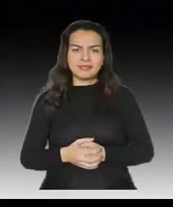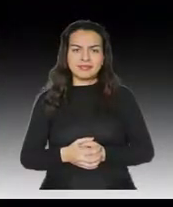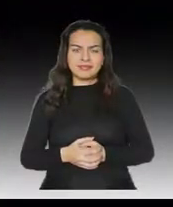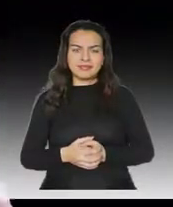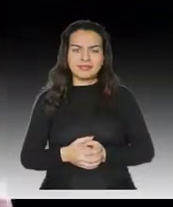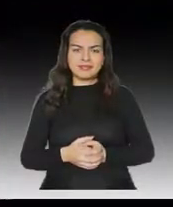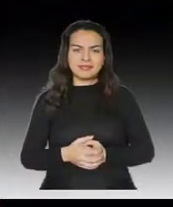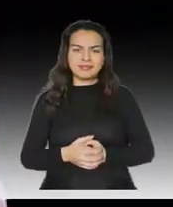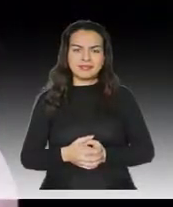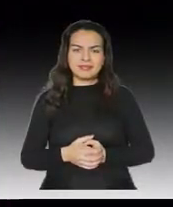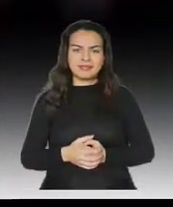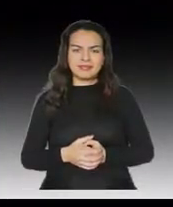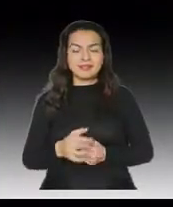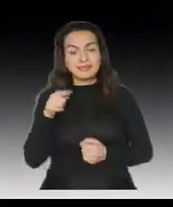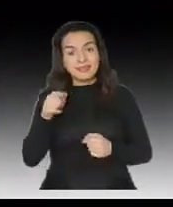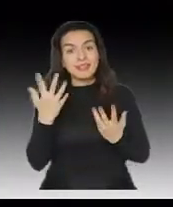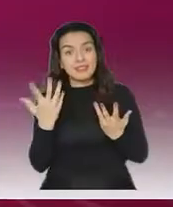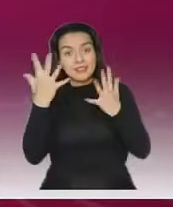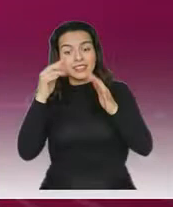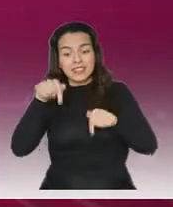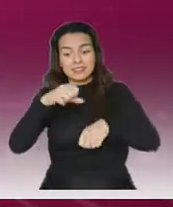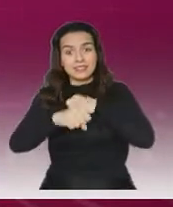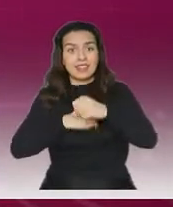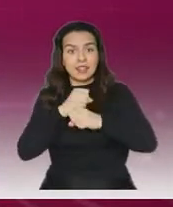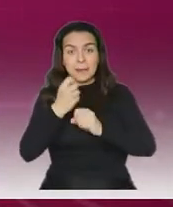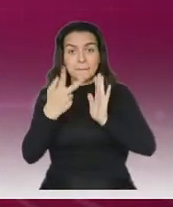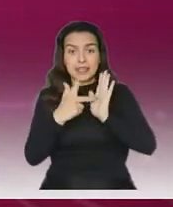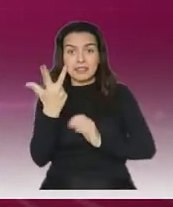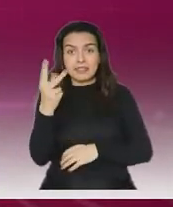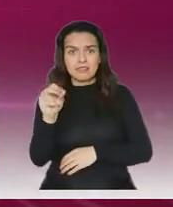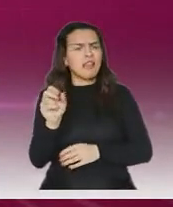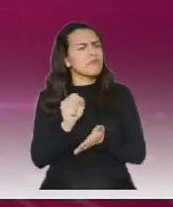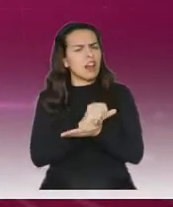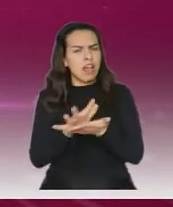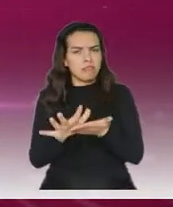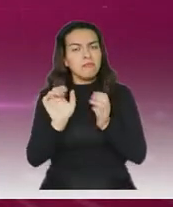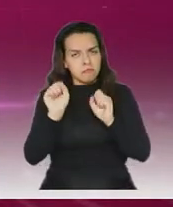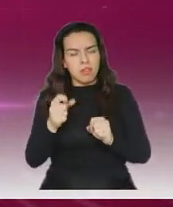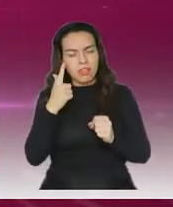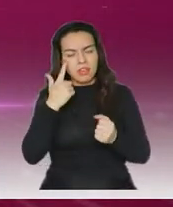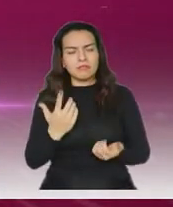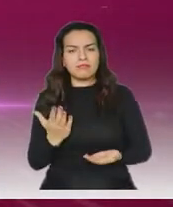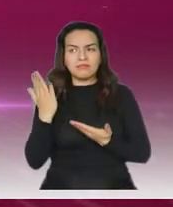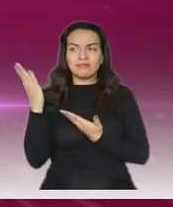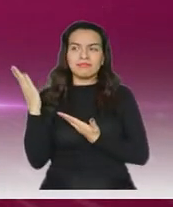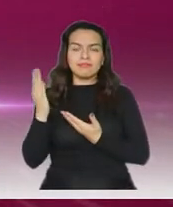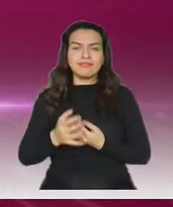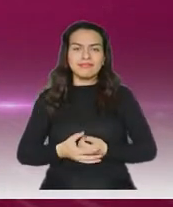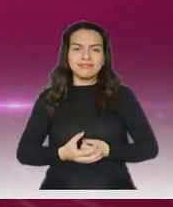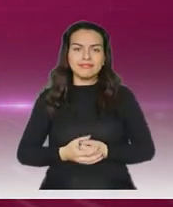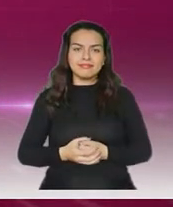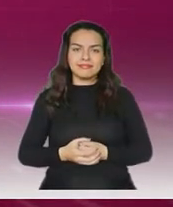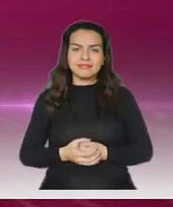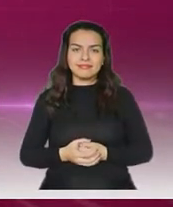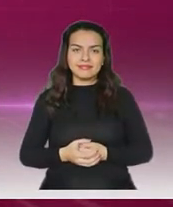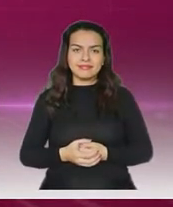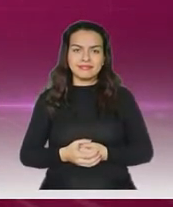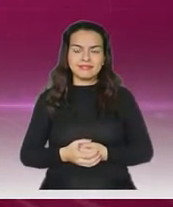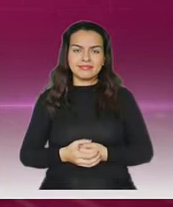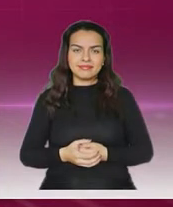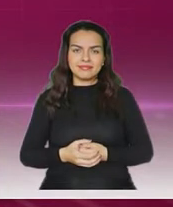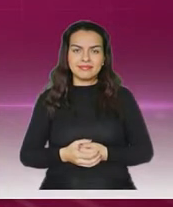El Festa 2020 es gratuito y para disfrutar de lo mejor de las tablas solo debe ingresar a la página